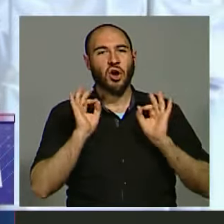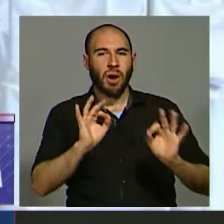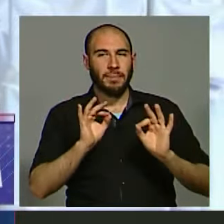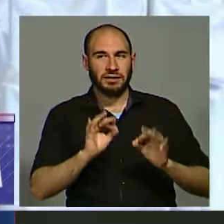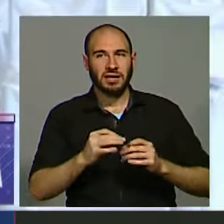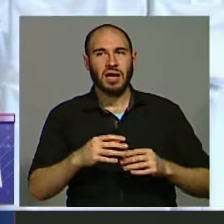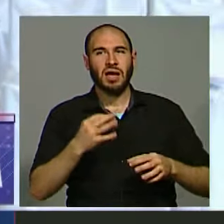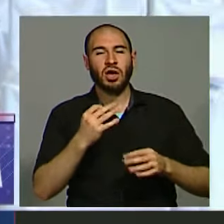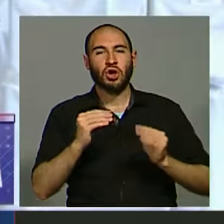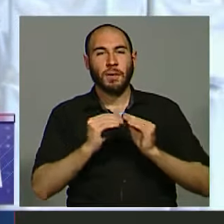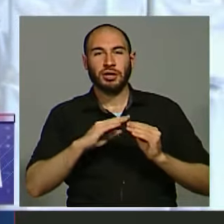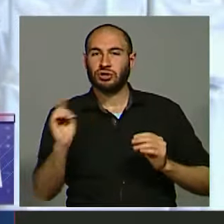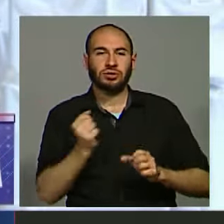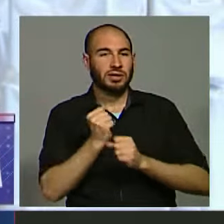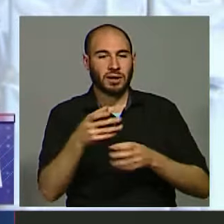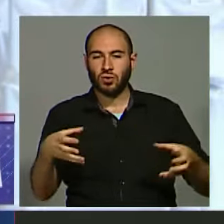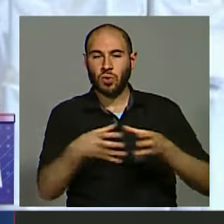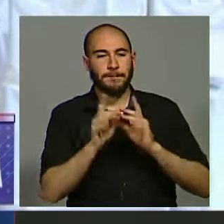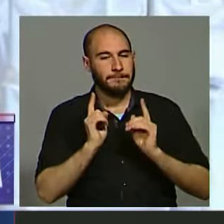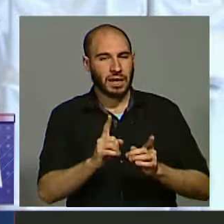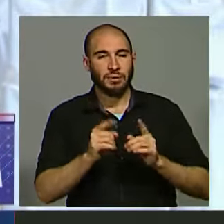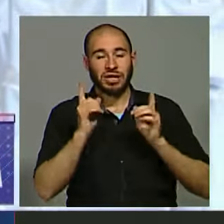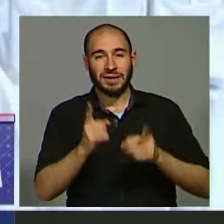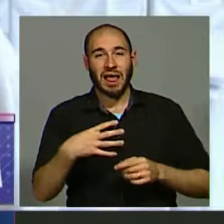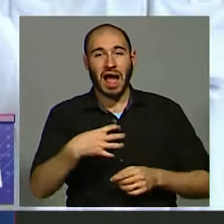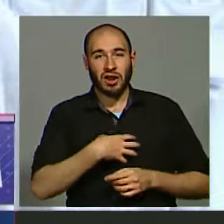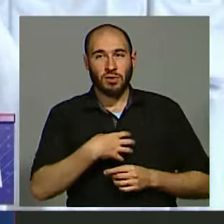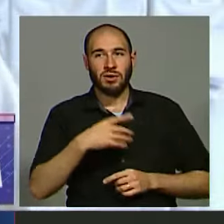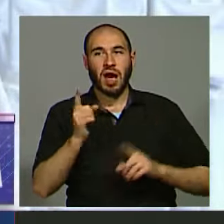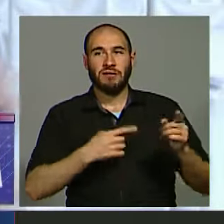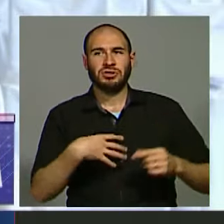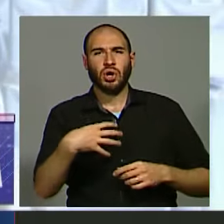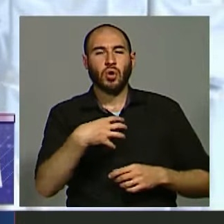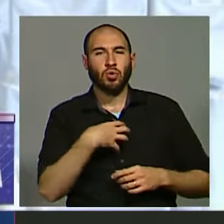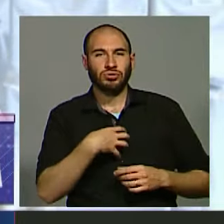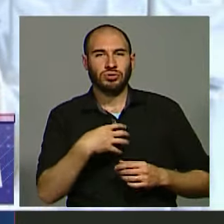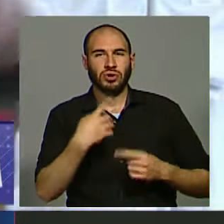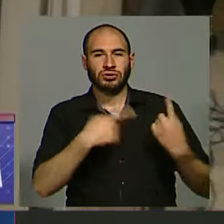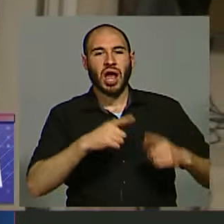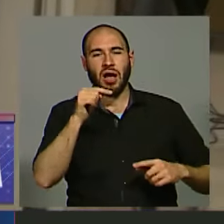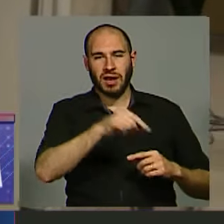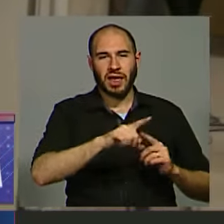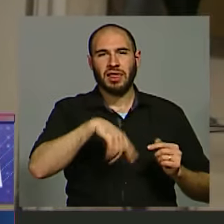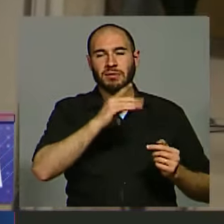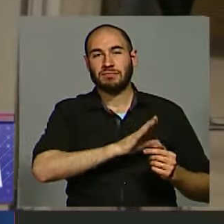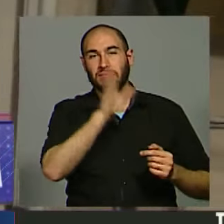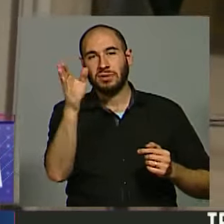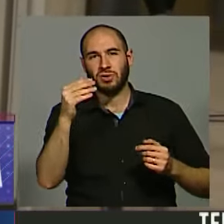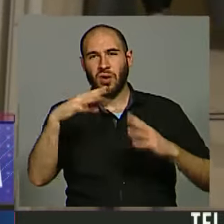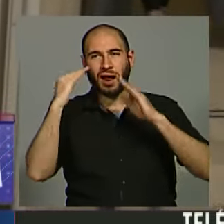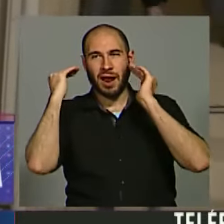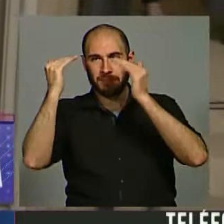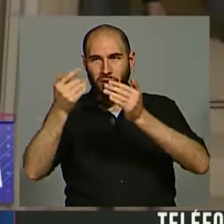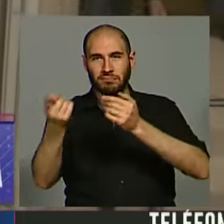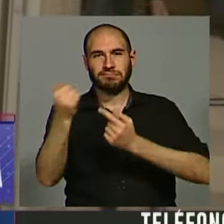tener a todos los colegas trabajando en el mismo espacio. Incluso para los alumnos que a veces tienen que cursar algunas cosas acá, luego irse hasta los galpones,